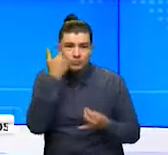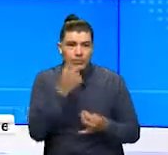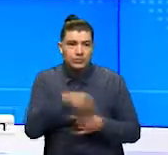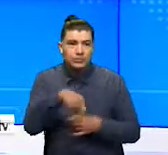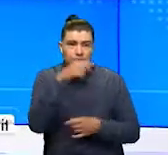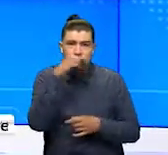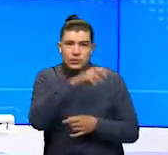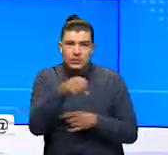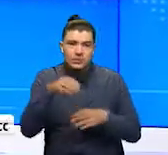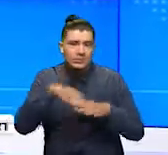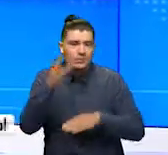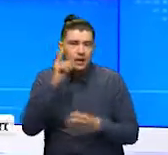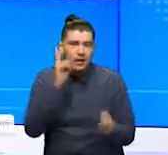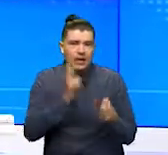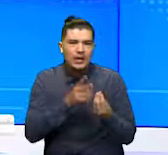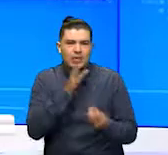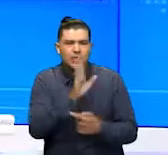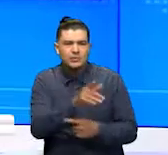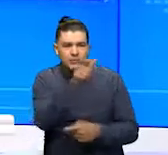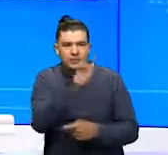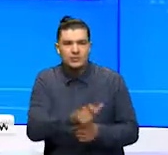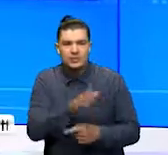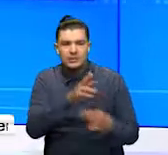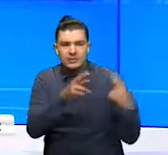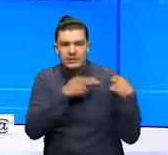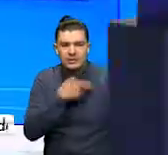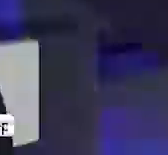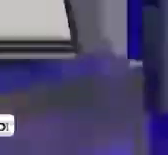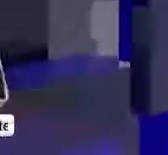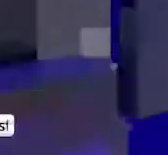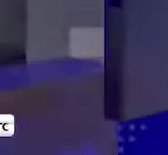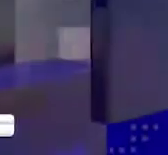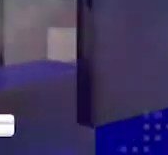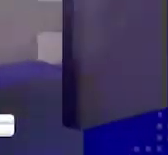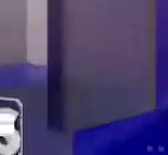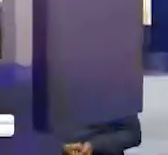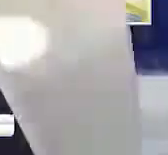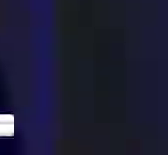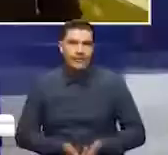principales víctimas. Esta vez, ¿de quién se trata? Pilar Velázquez, buenas tardes.